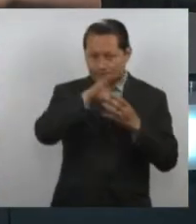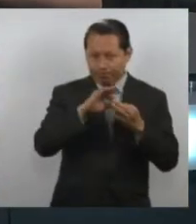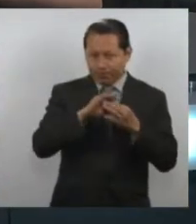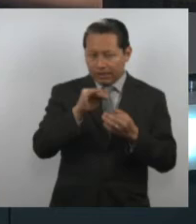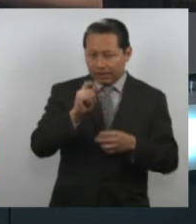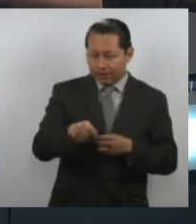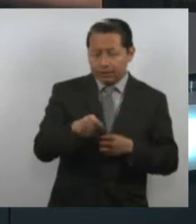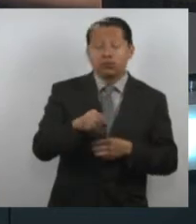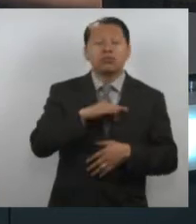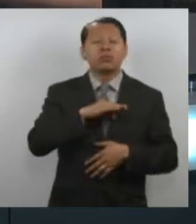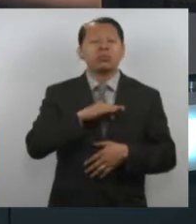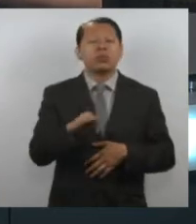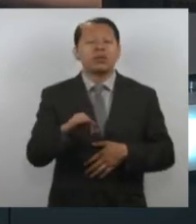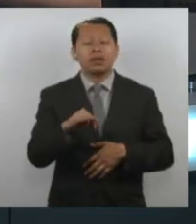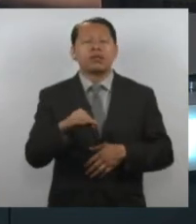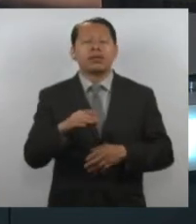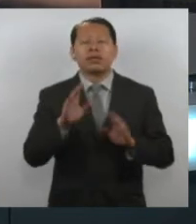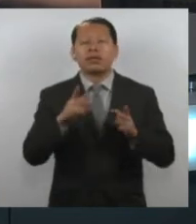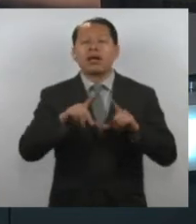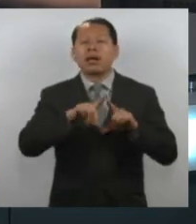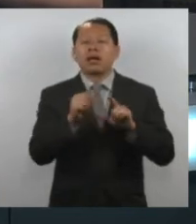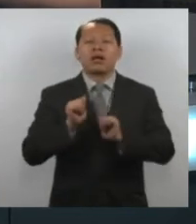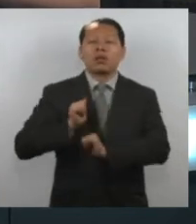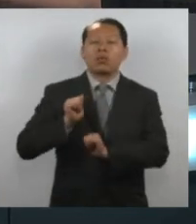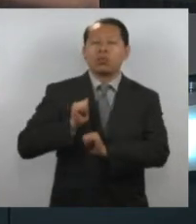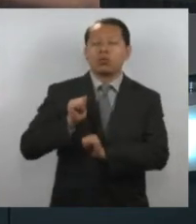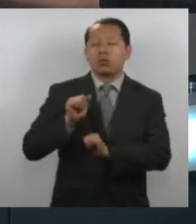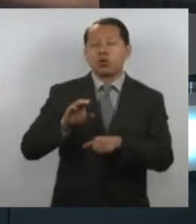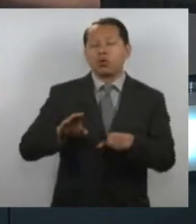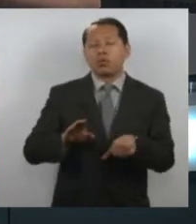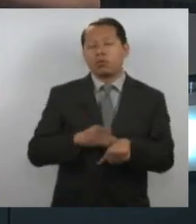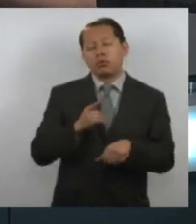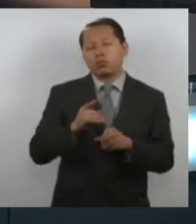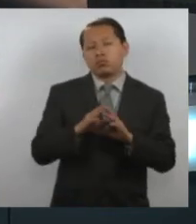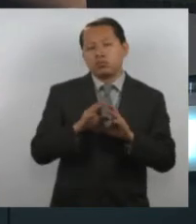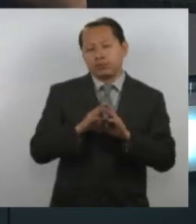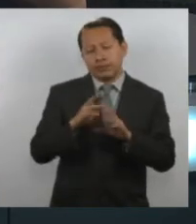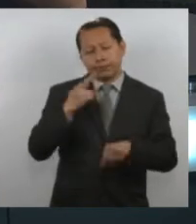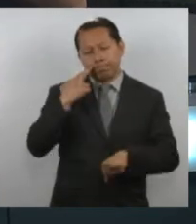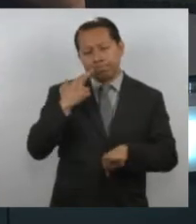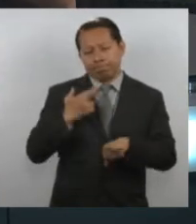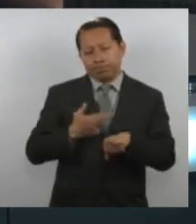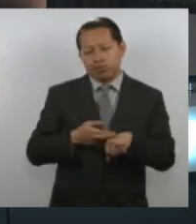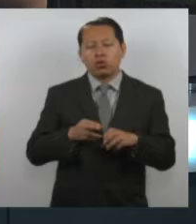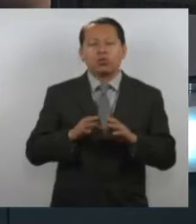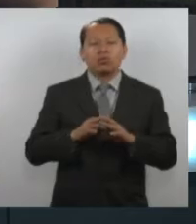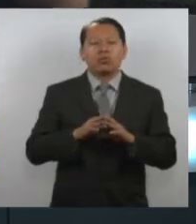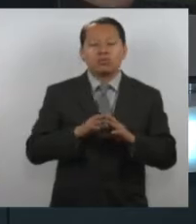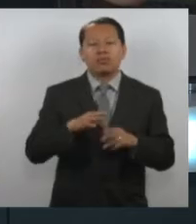se va a facultar a la Guardia Nacional como primer respondiente. Entonces, los